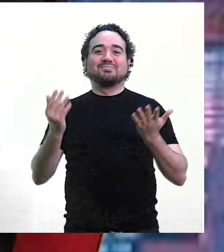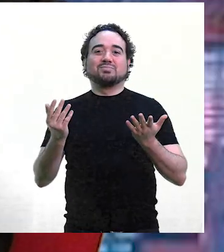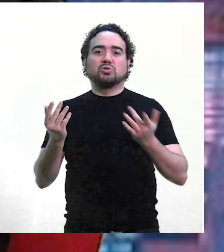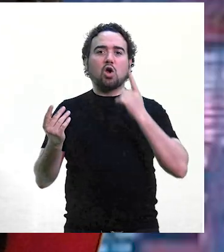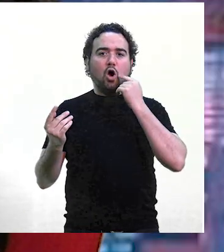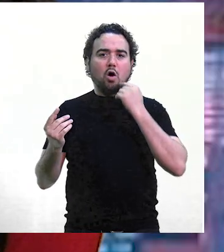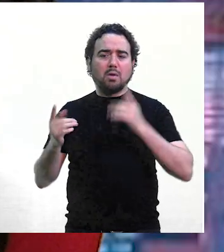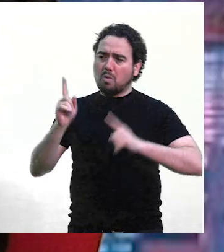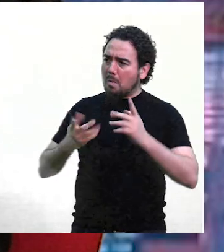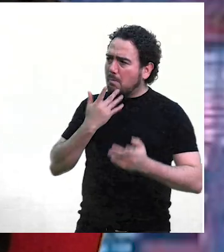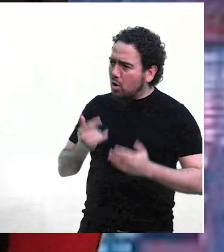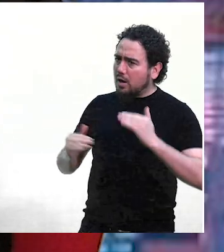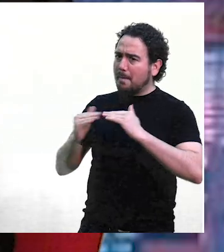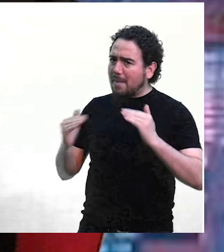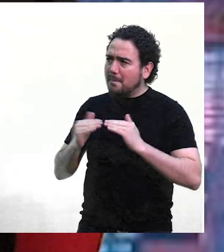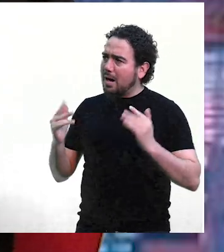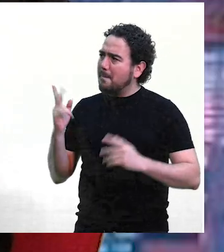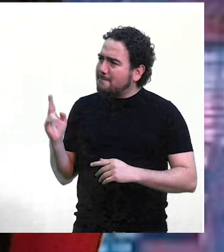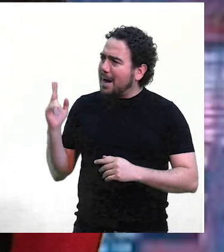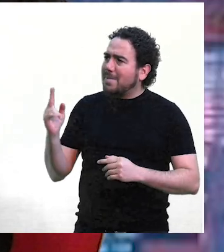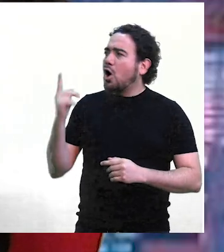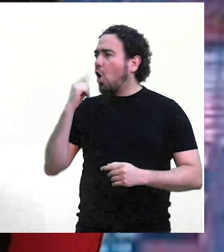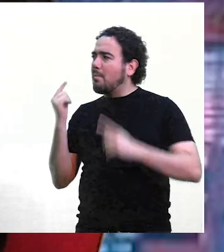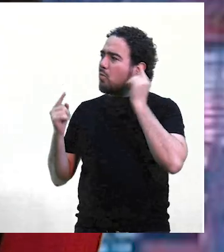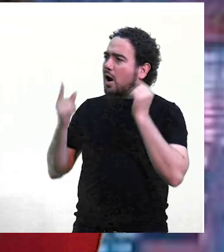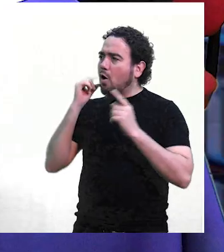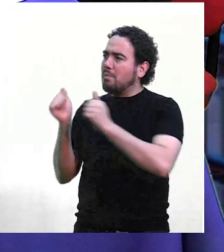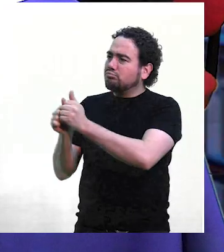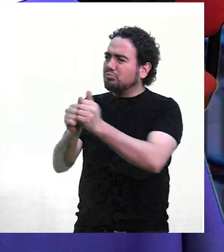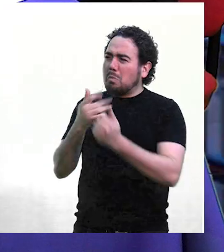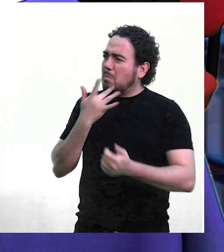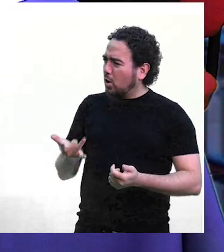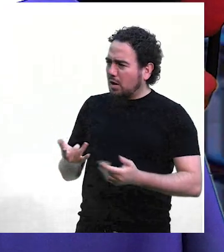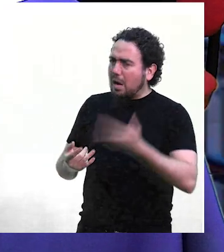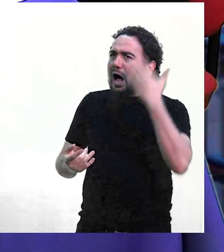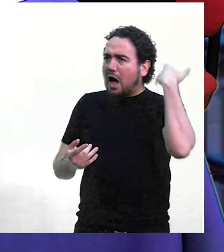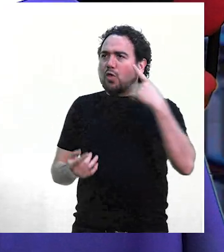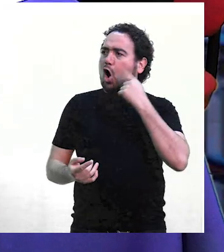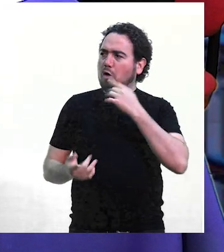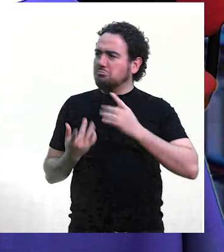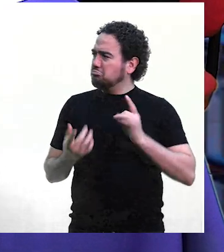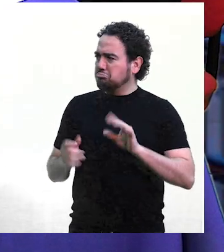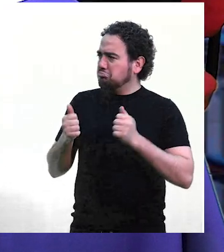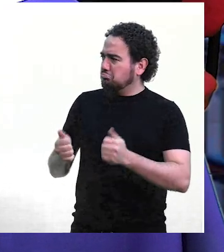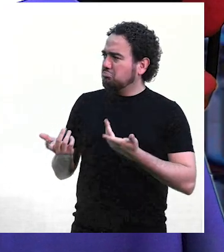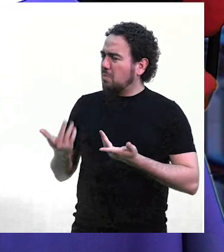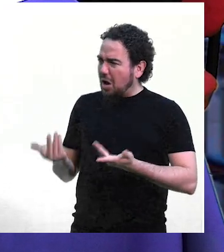de repente hombres dicen, pero la paridad, ¿por qué? Si de repente, pero hemos vivido muchos Exacto. Qué heavy que no lo años. entiendan. Sí,